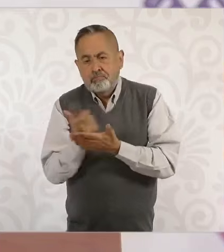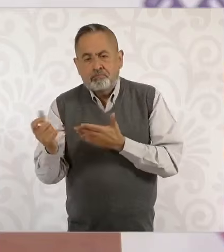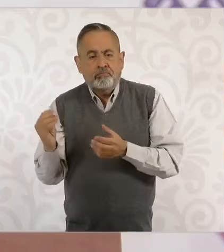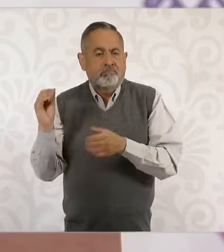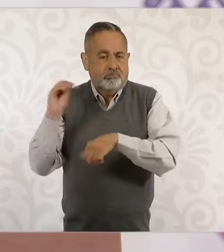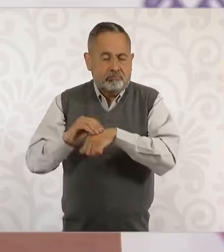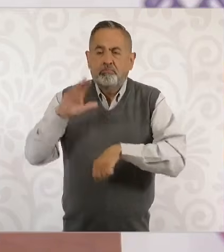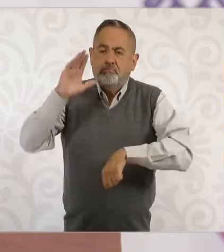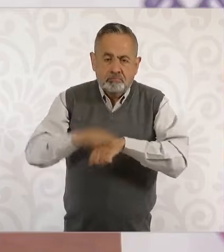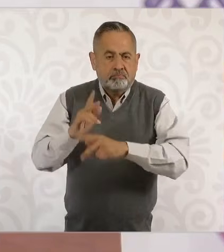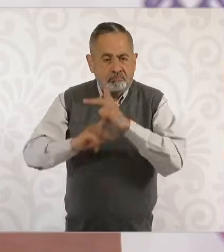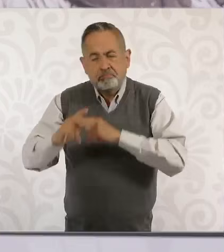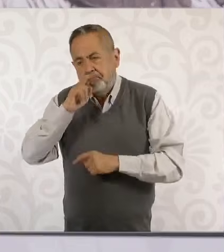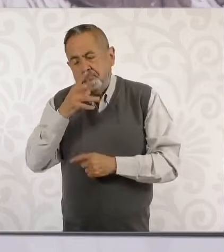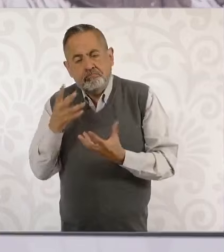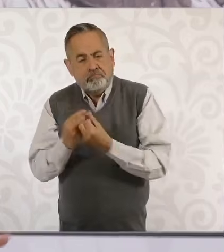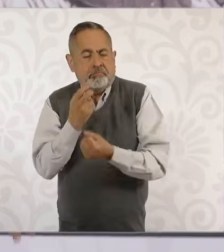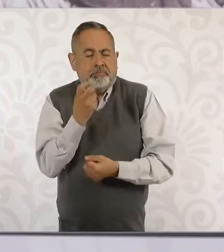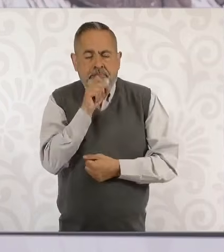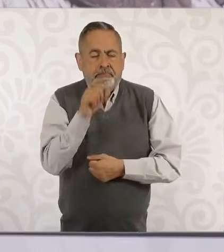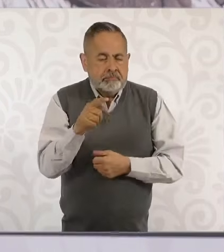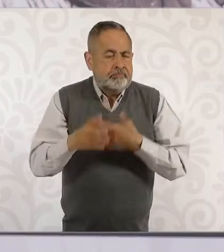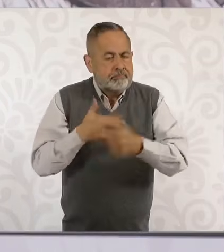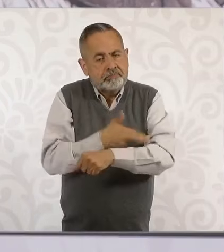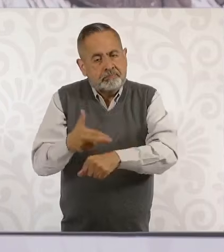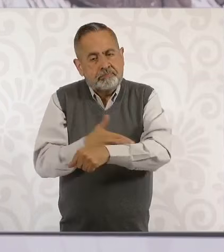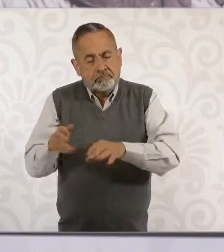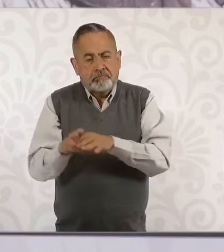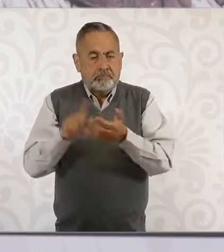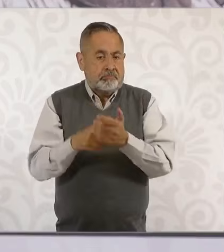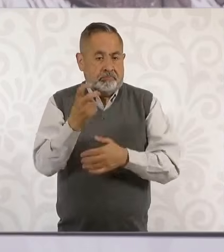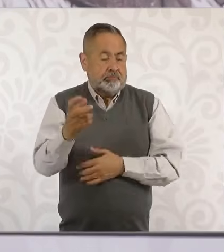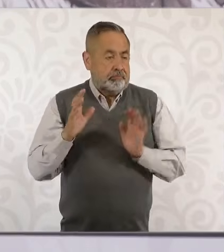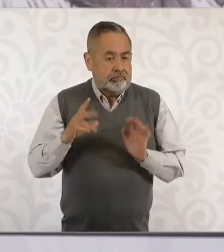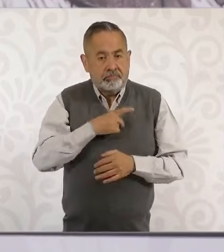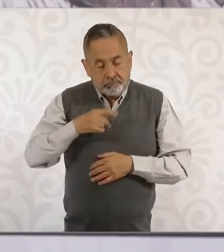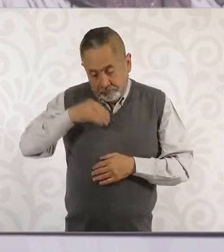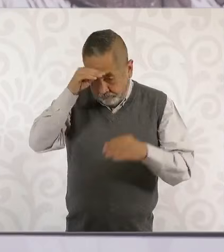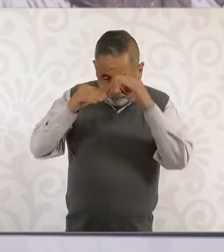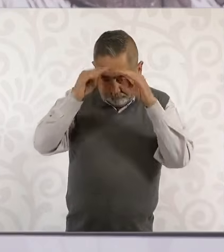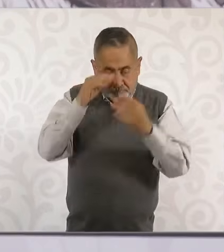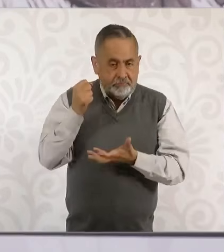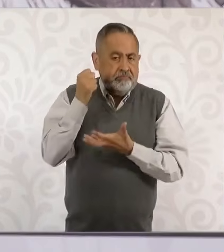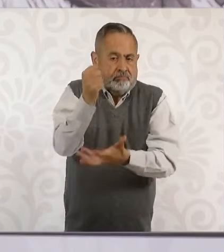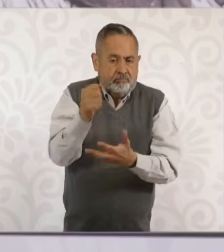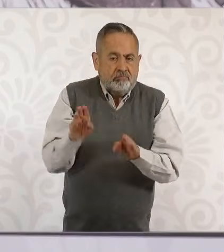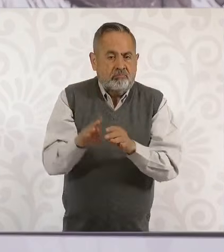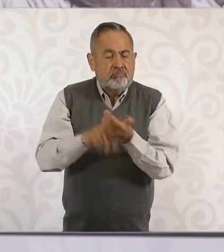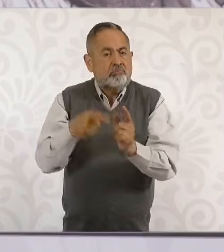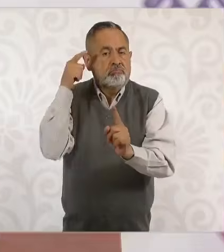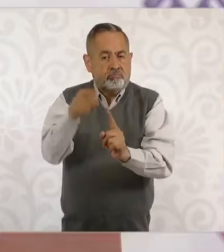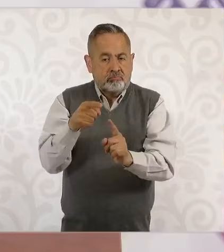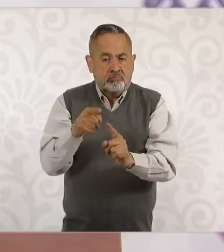mucho mejores prestaciones. Entonces estamos trabajando en todo ello. Obviamente tiene que analizarse el presupuesto, pero el objetivo pues